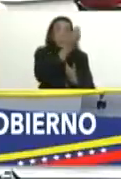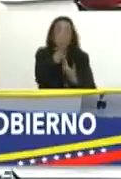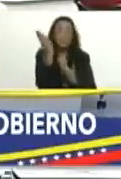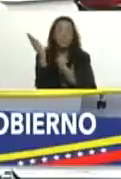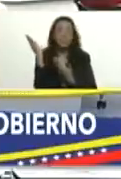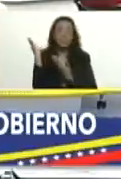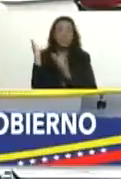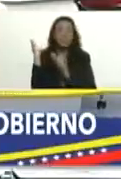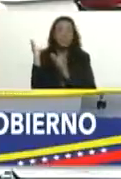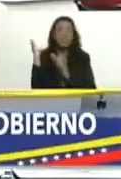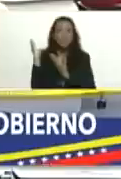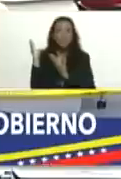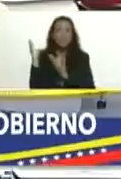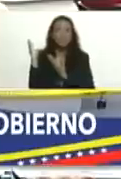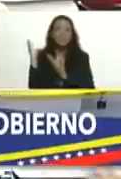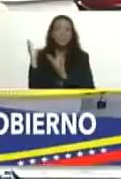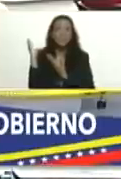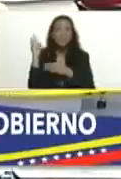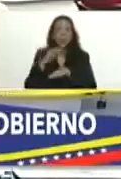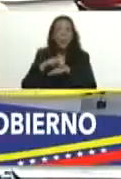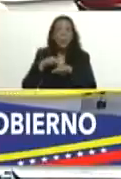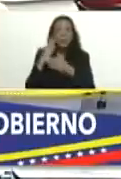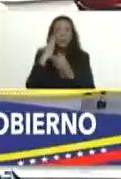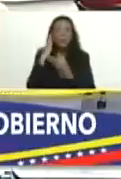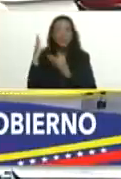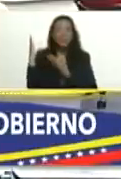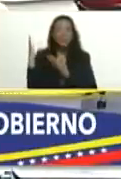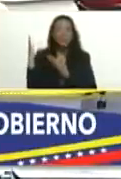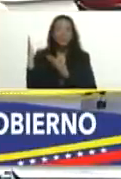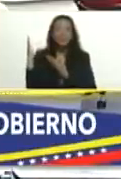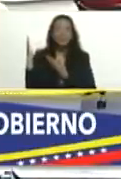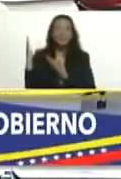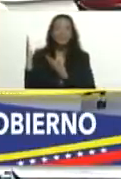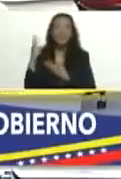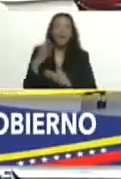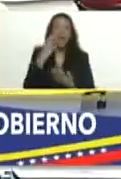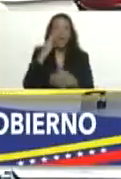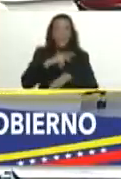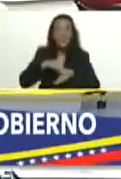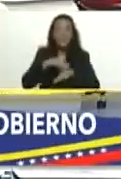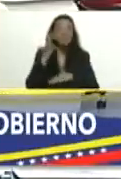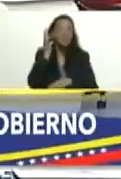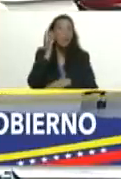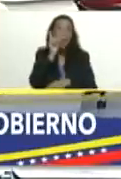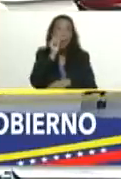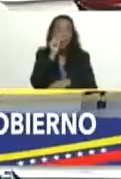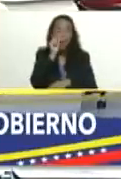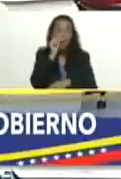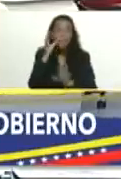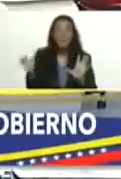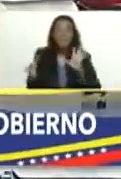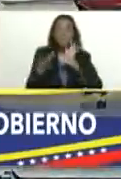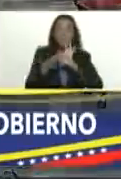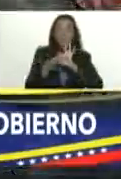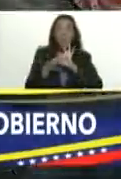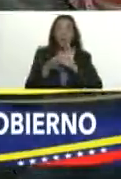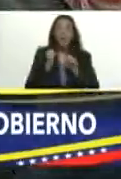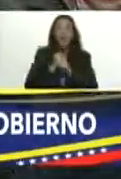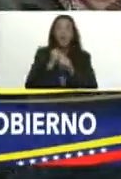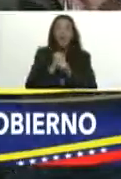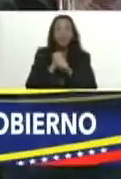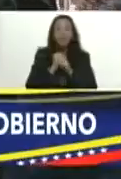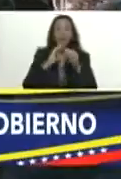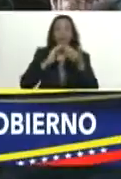Ricardo Menéndez, los ministros y ministras presentes, vinculadas todos